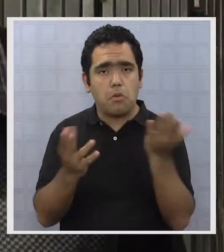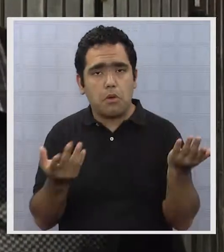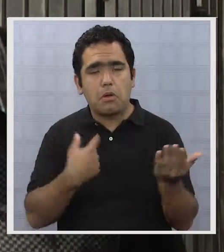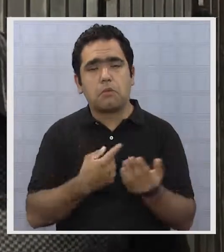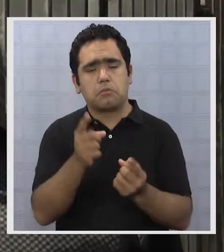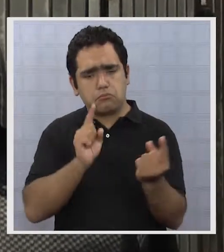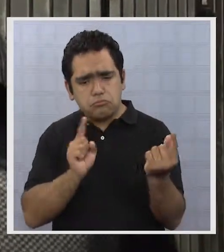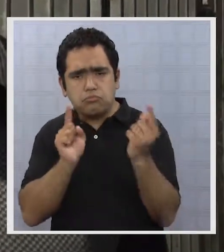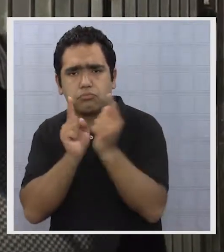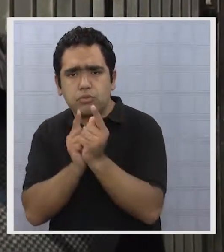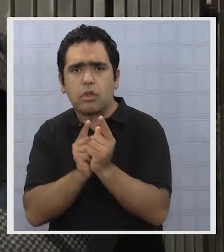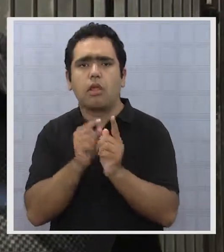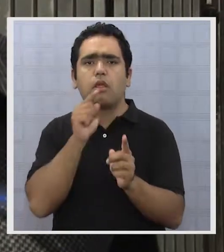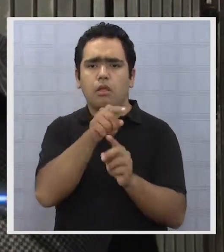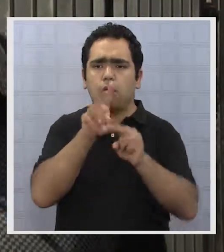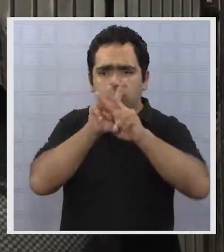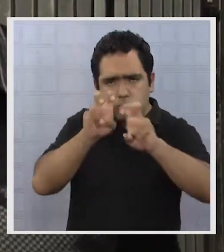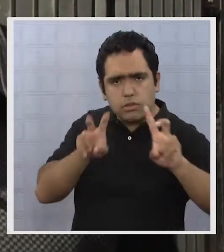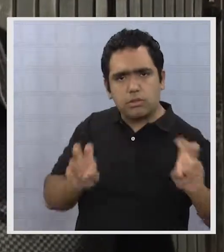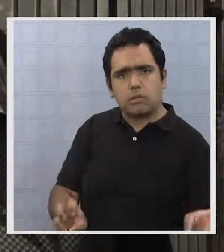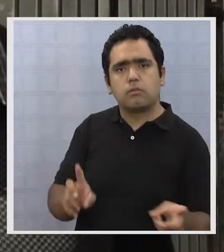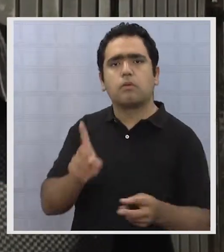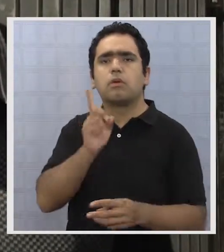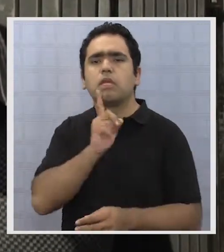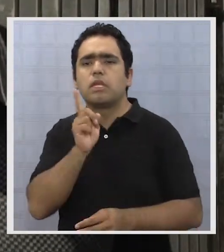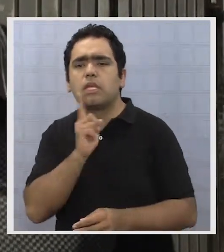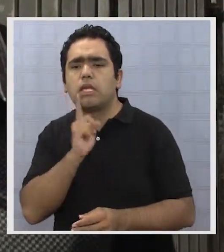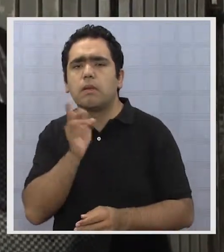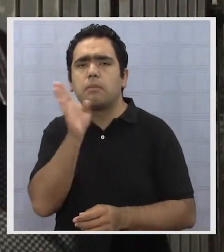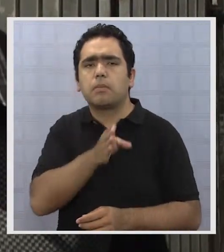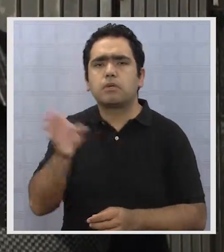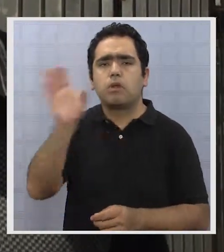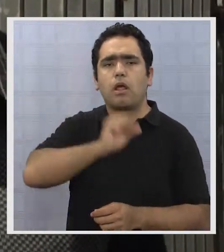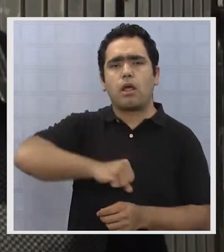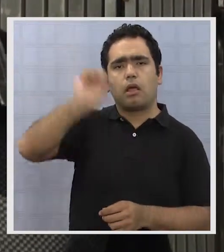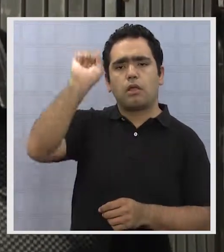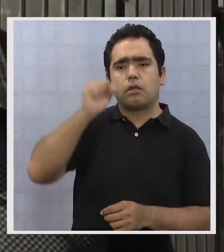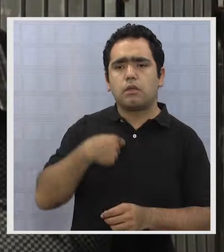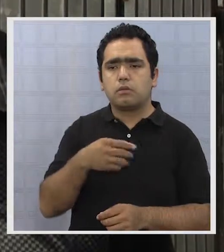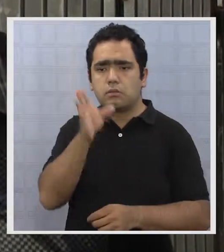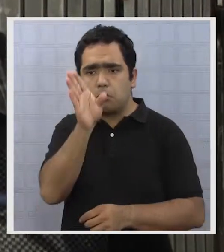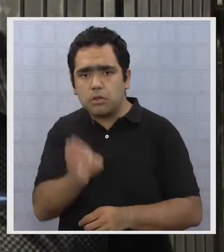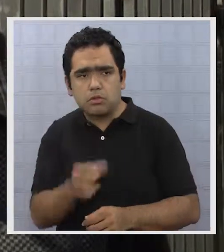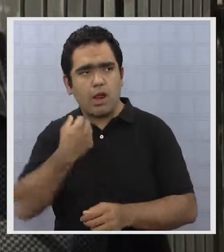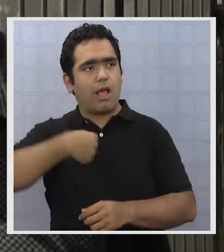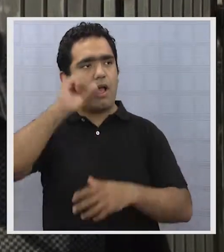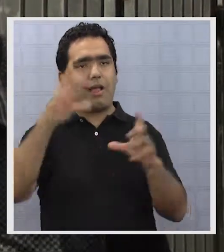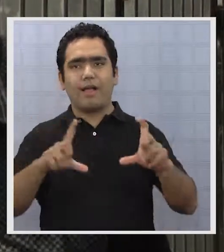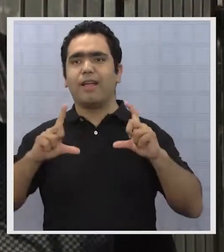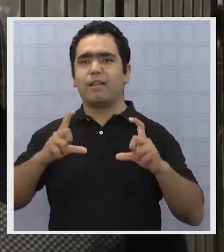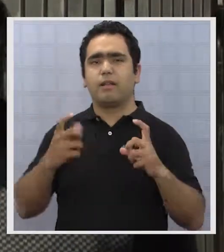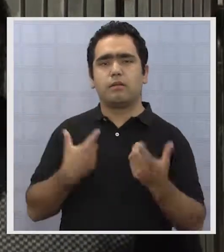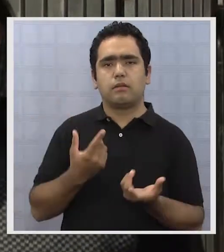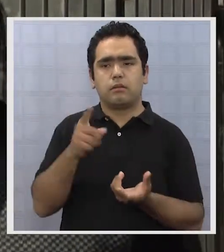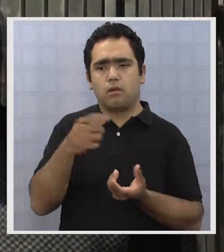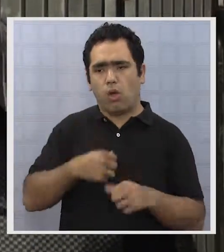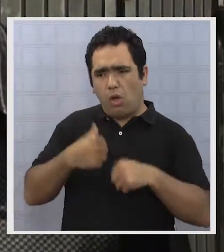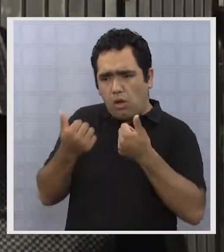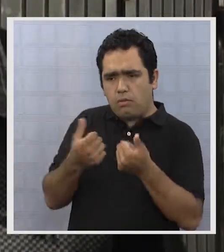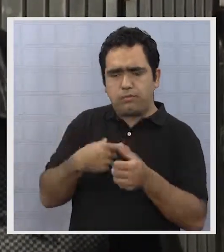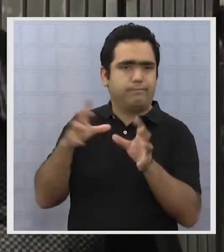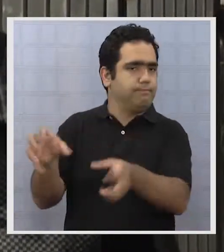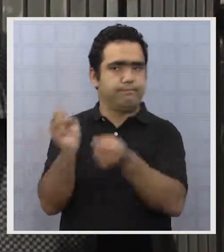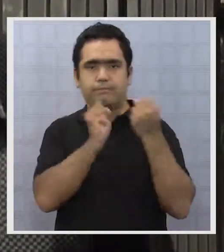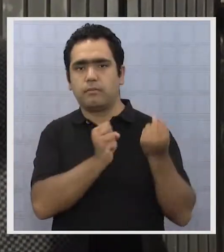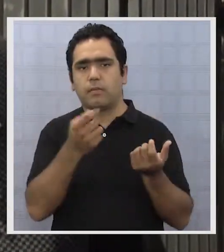que él se interponga ahí, investiguemos a quiénes le entregaron. Y si hay que quitarle la patente a una persona, que se la quiten, y se la tienen que dar a una